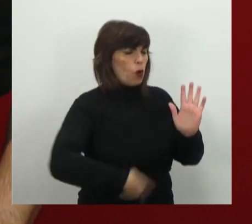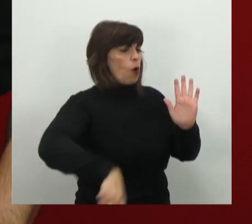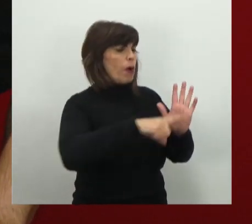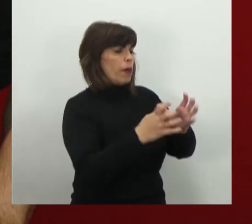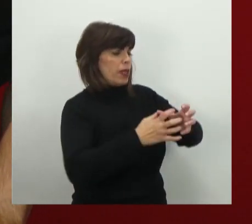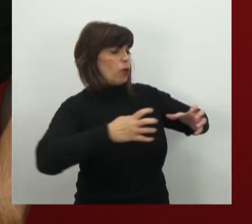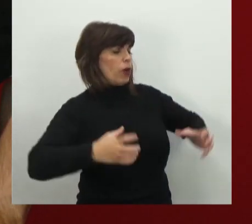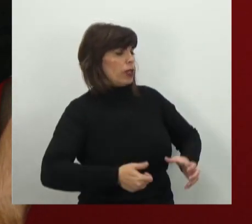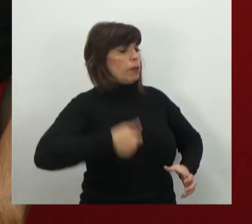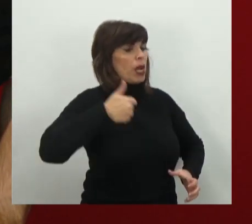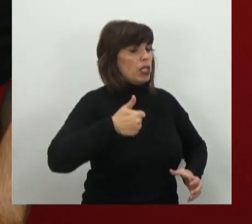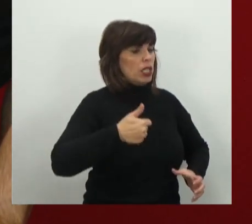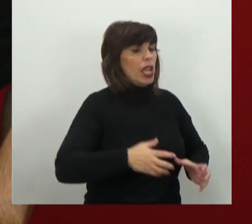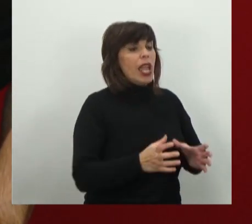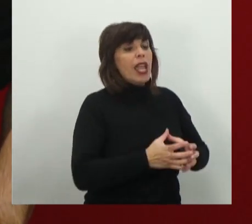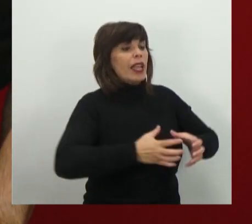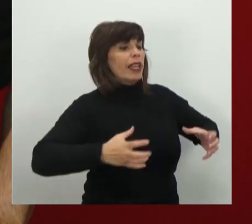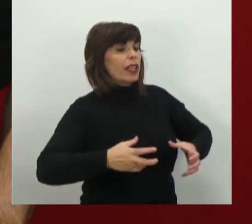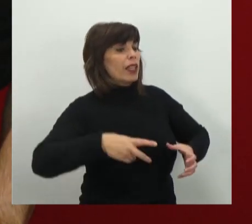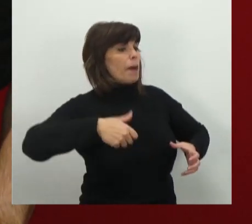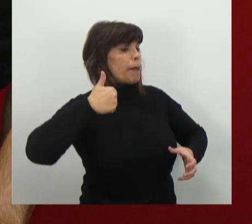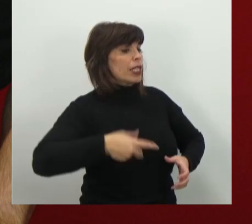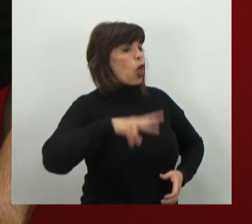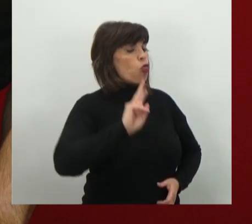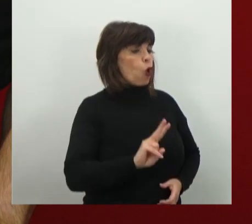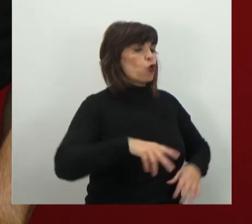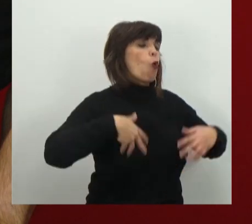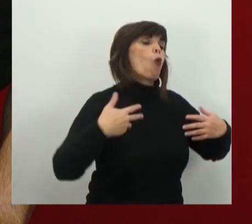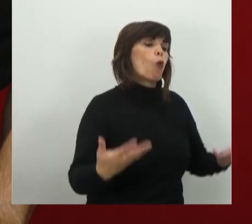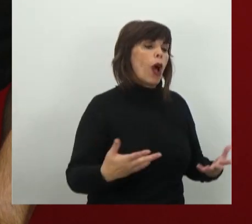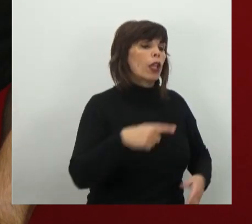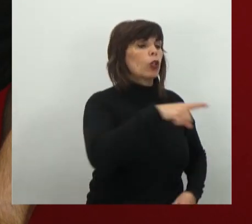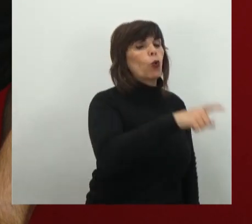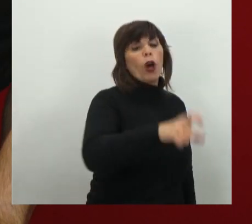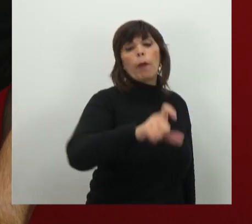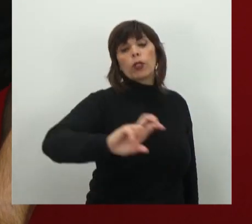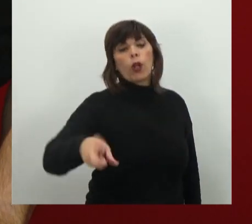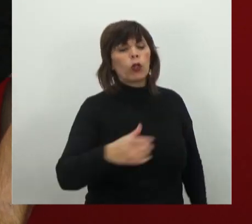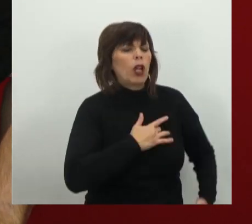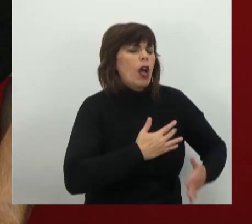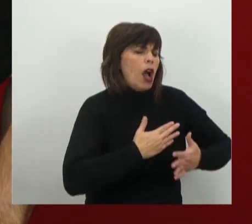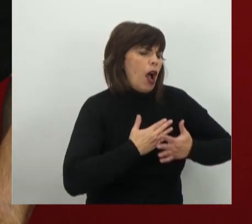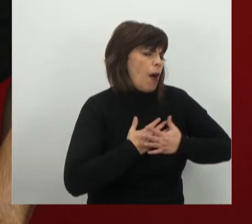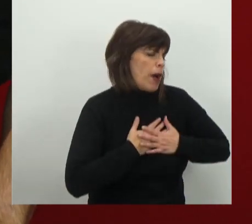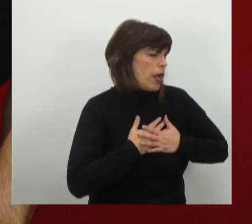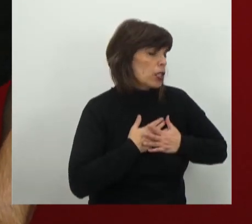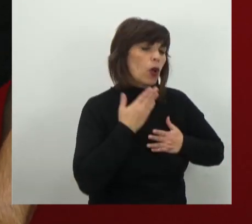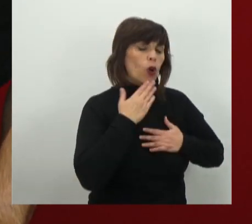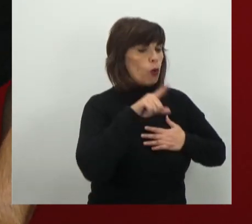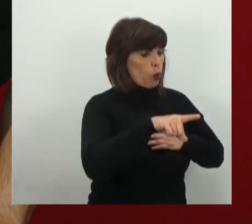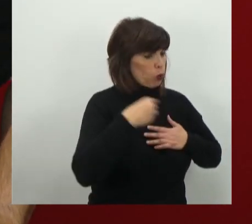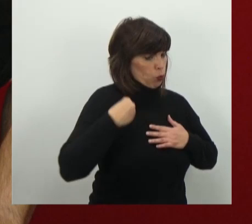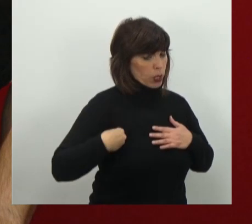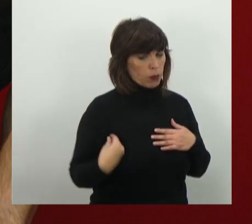el segundo es semejante. Amarás a tu prójimo como a ti mismo. Y ahora oye, de estos